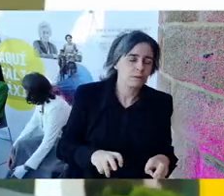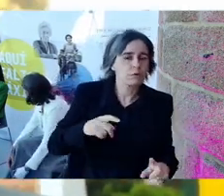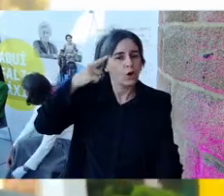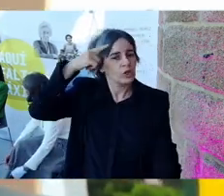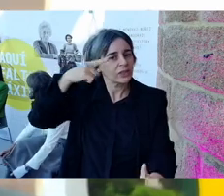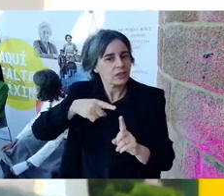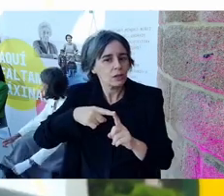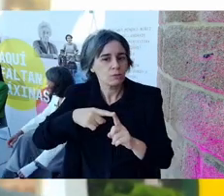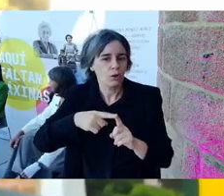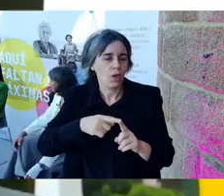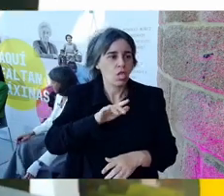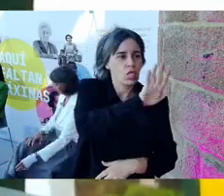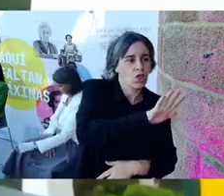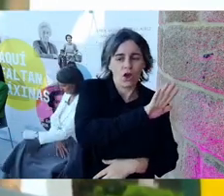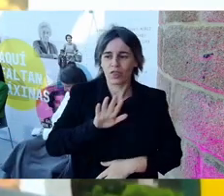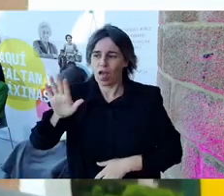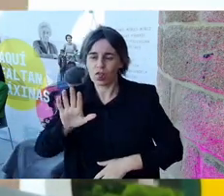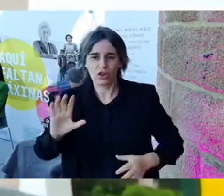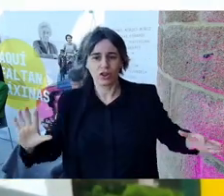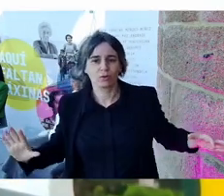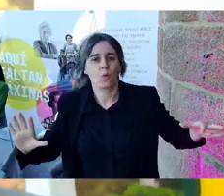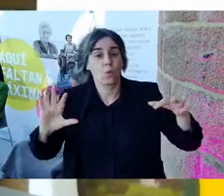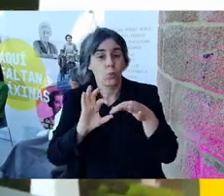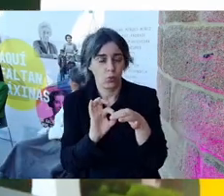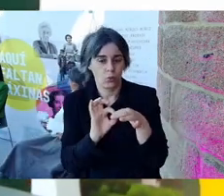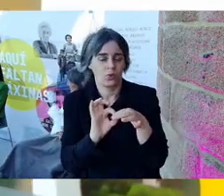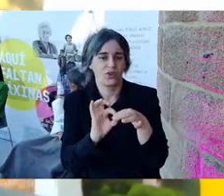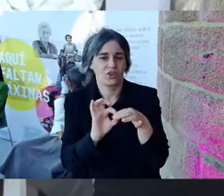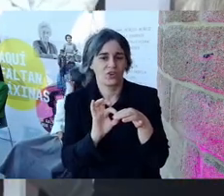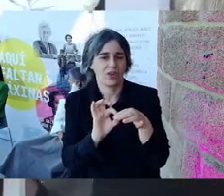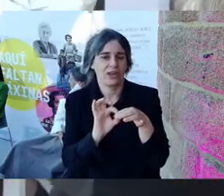principio tenía el objetivo de unir dos reinos, ¿no?